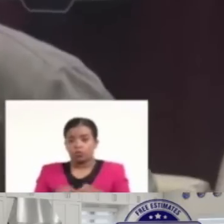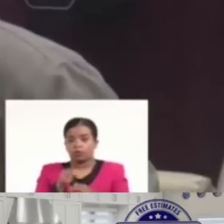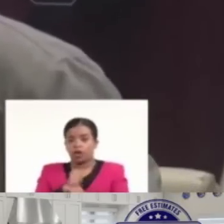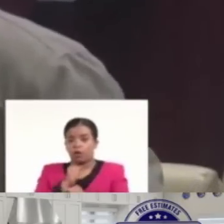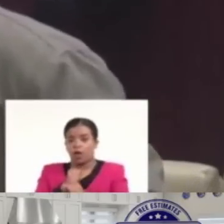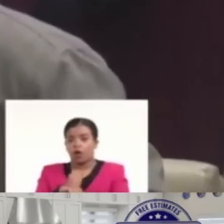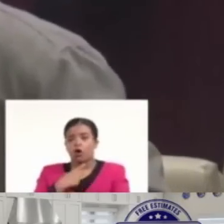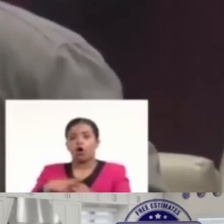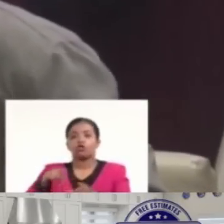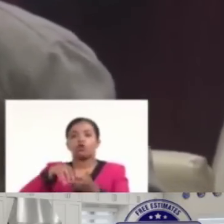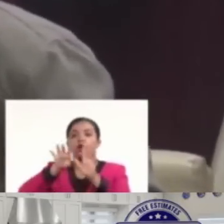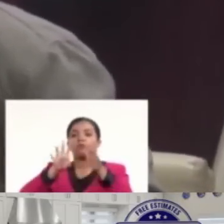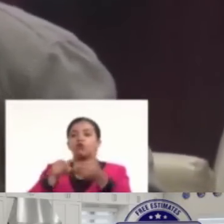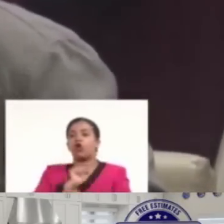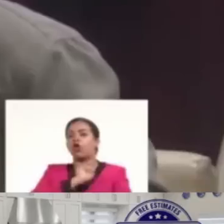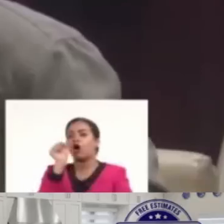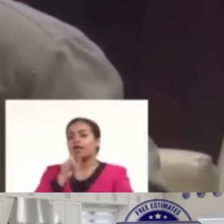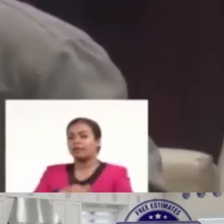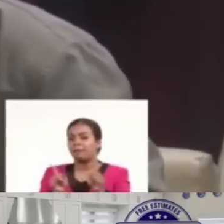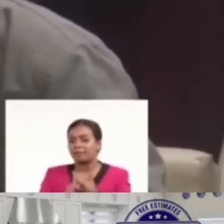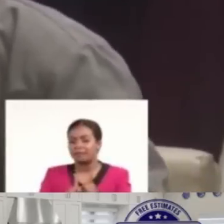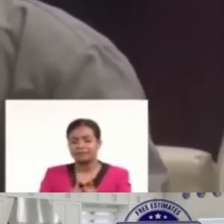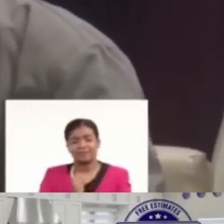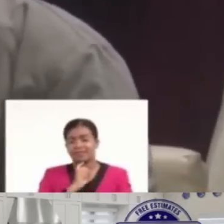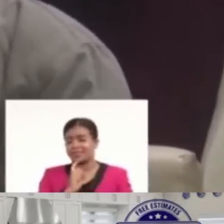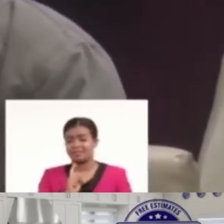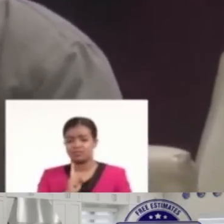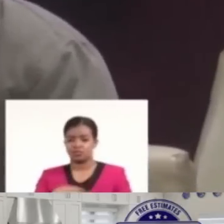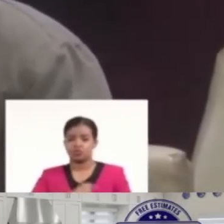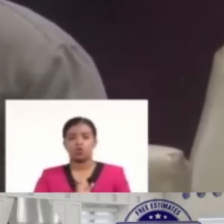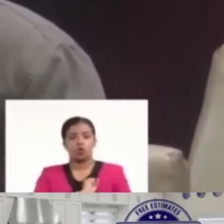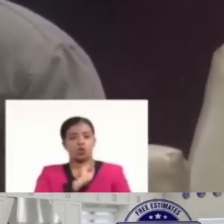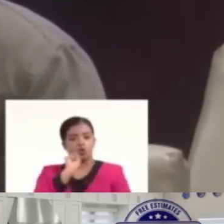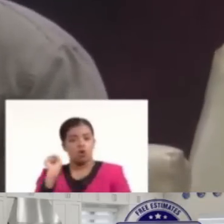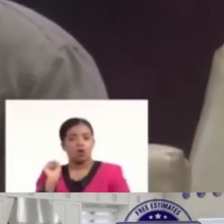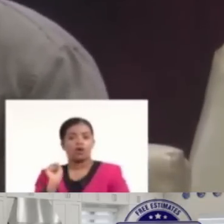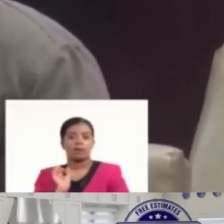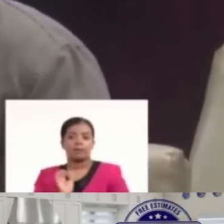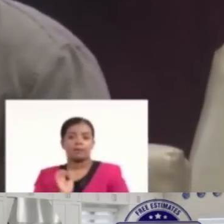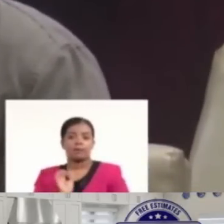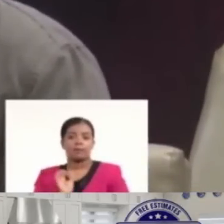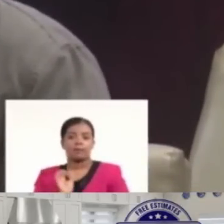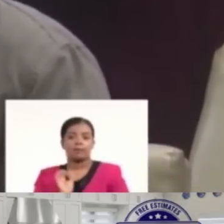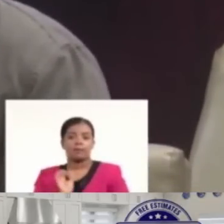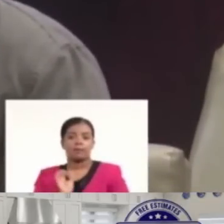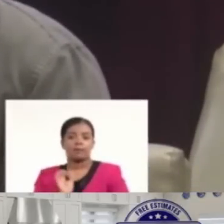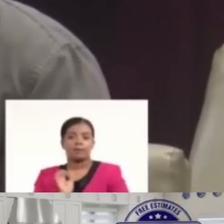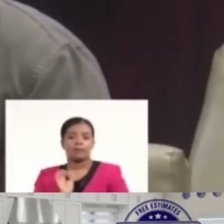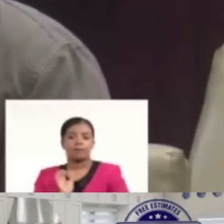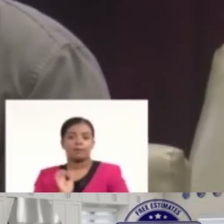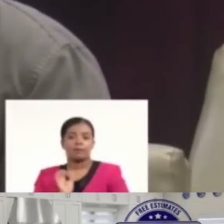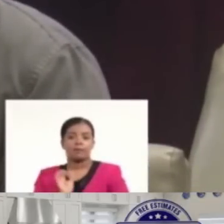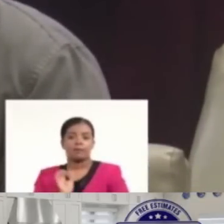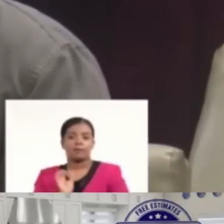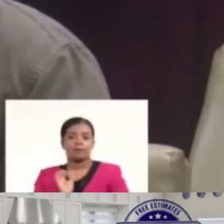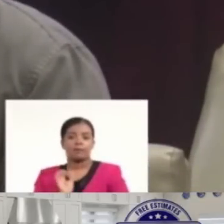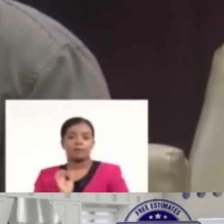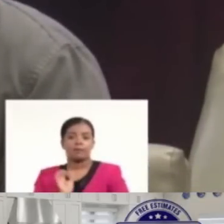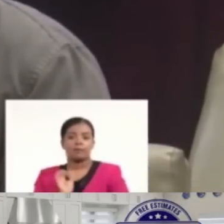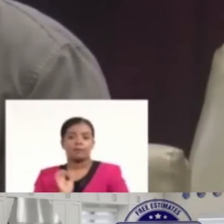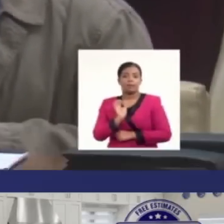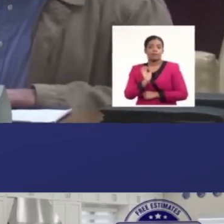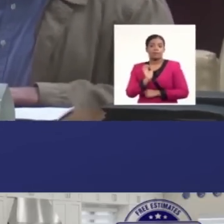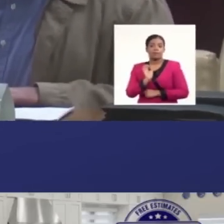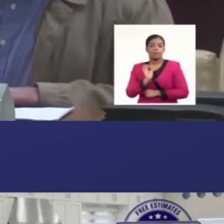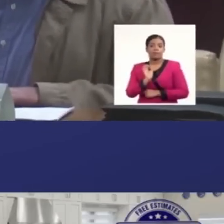lugar del mundo no se logra en ese tiempo, en tan corto tiempo, ese nivel de recuperación. Recuerda que pasó por el ciclón. Al